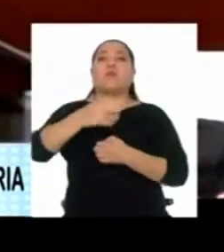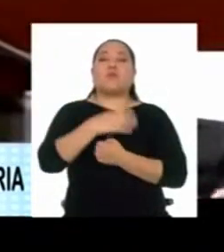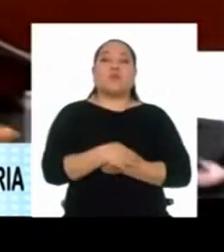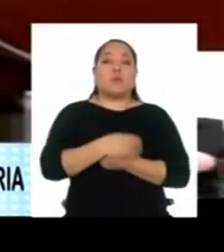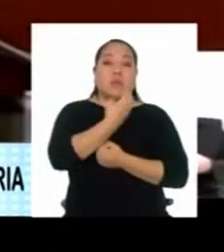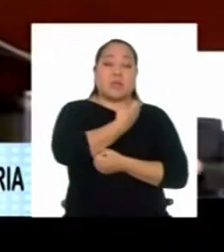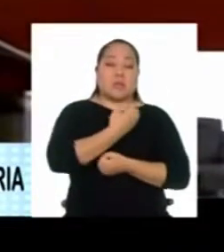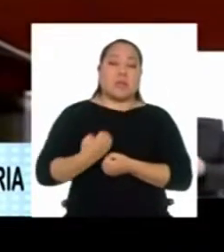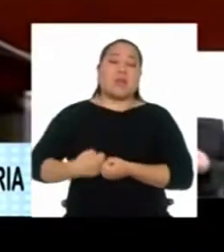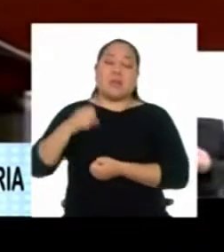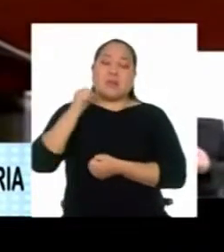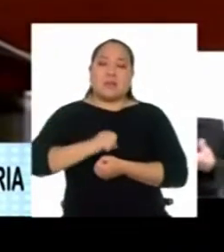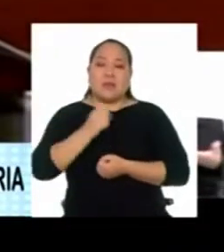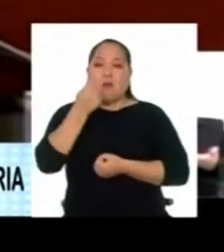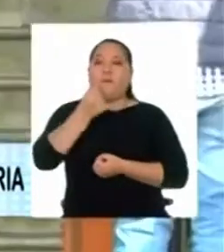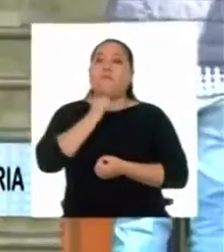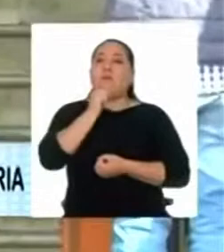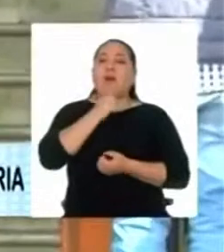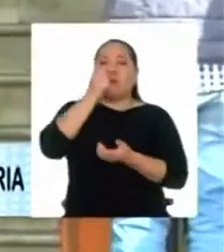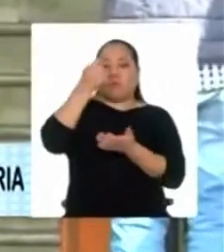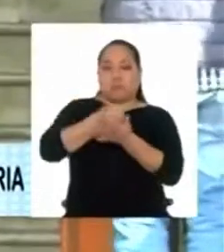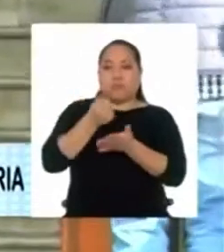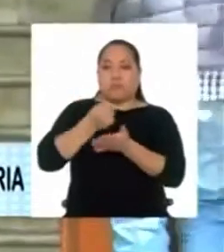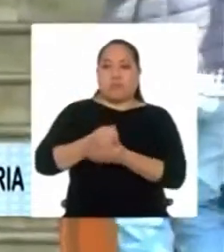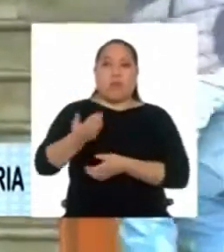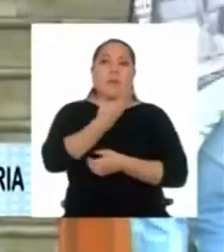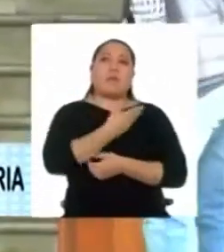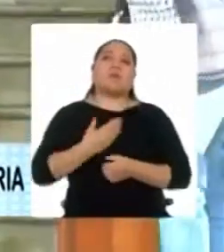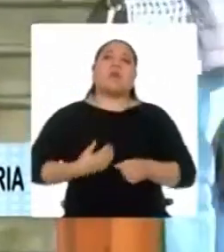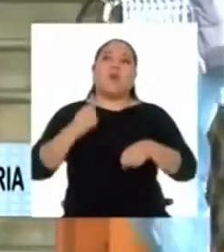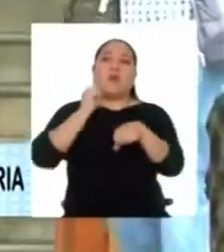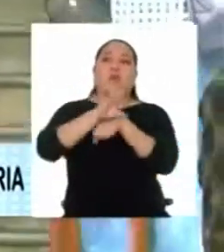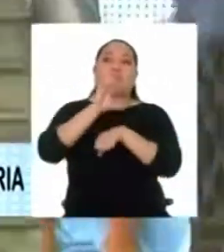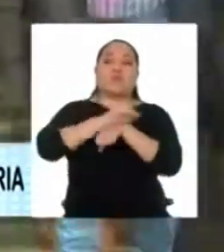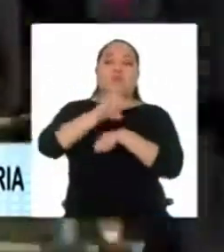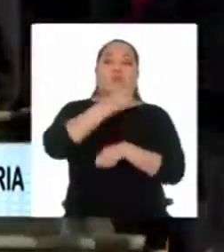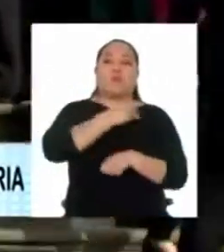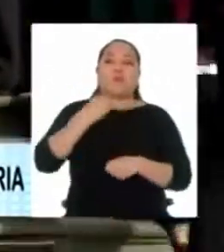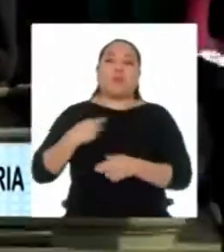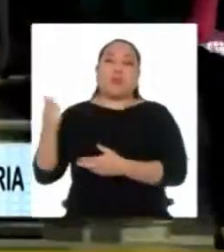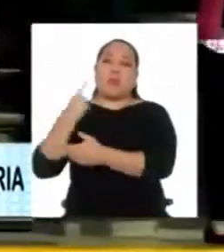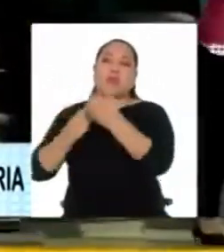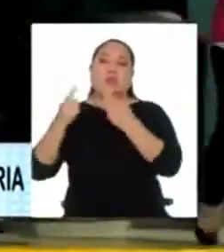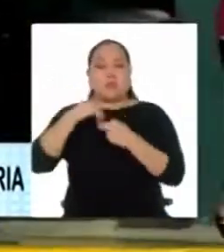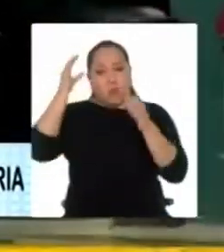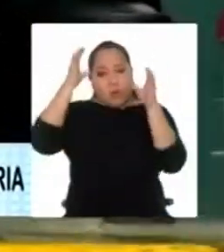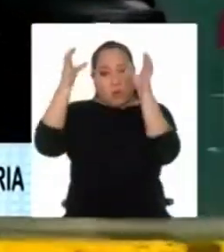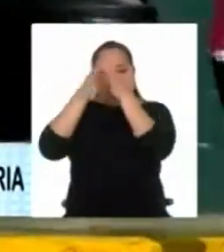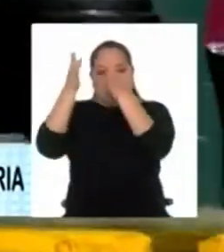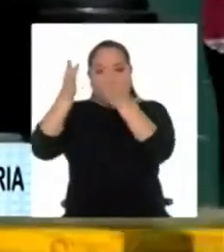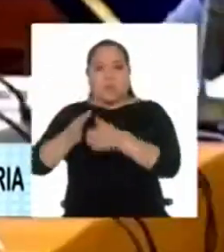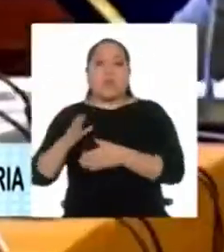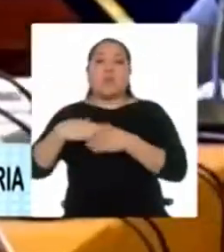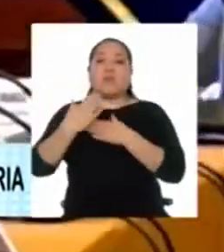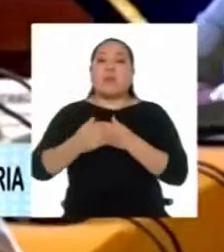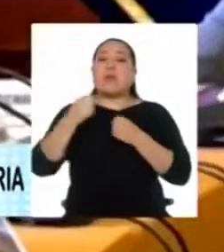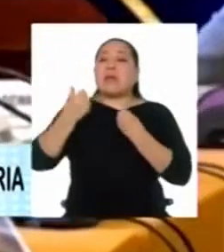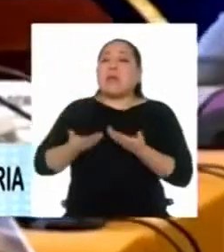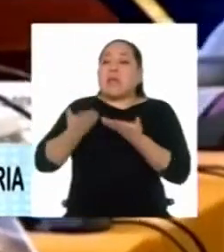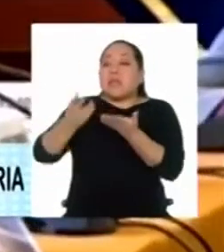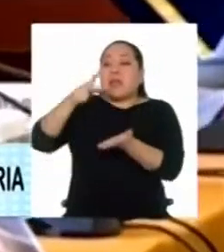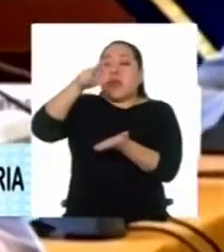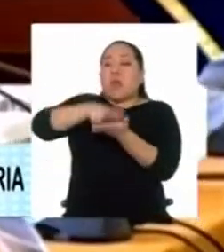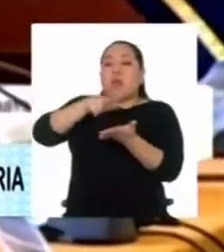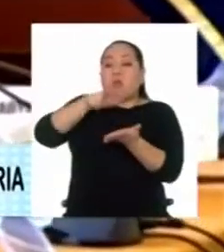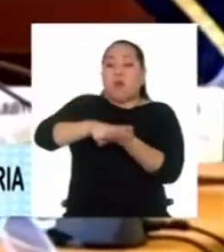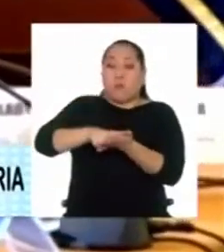que crónicamente está desfinanciado, ¿no? La presidenta del Consejo de Ministros volvió al Congreso luego de obtener el voto de confianza, pero esta